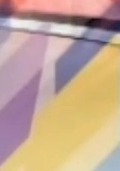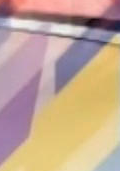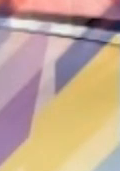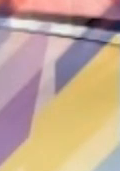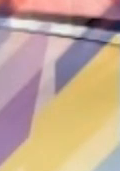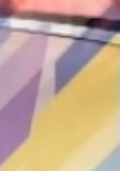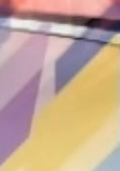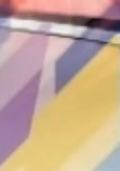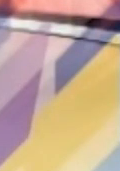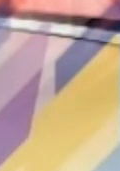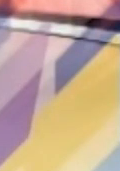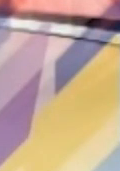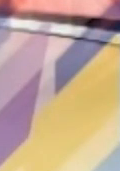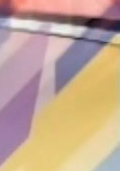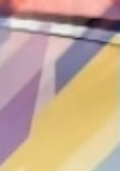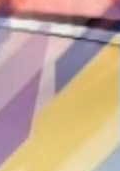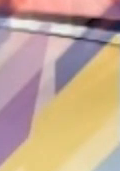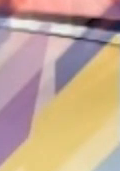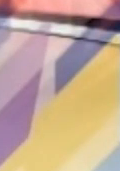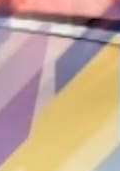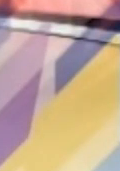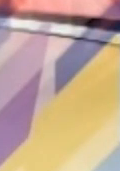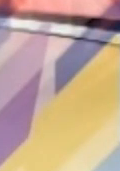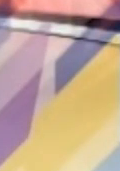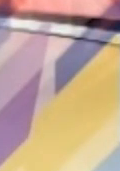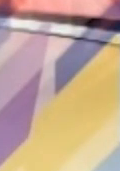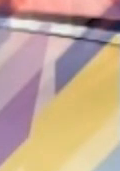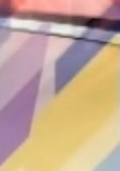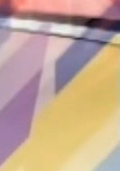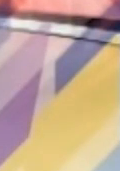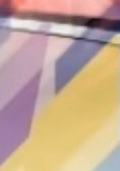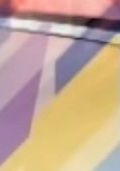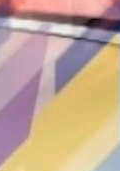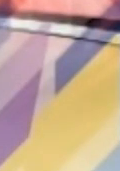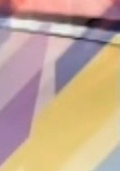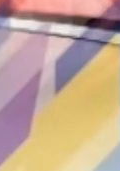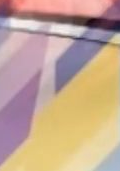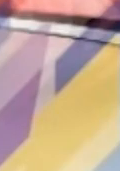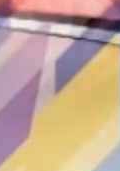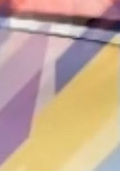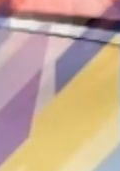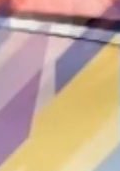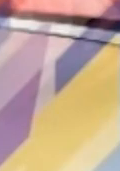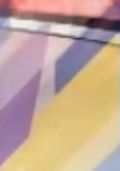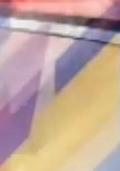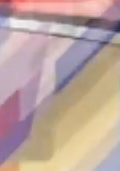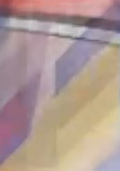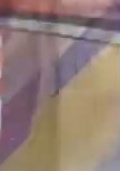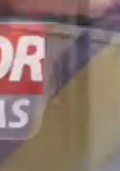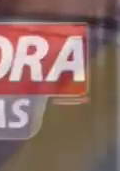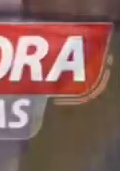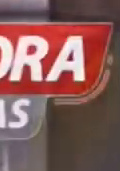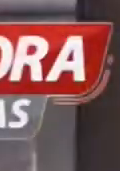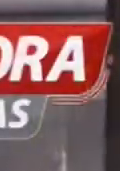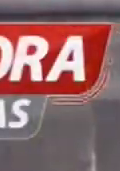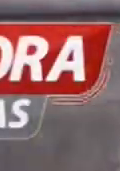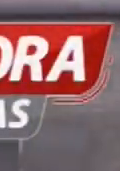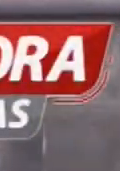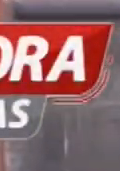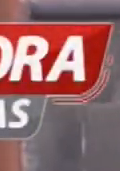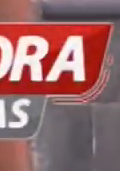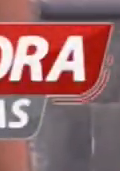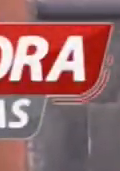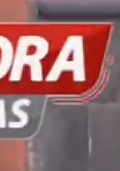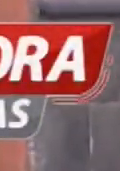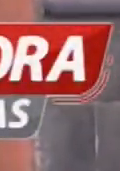tardes, hoy es viernes 9 de julio y esta es la información que le presentaremos en la emisión vespertina de Ahora Noticias. Las y